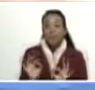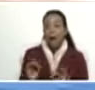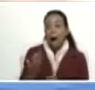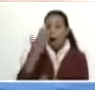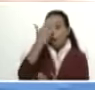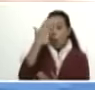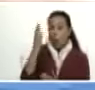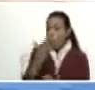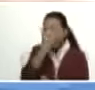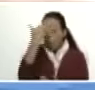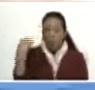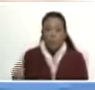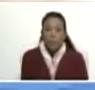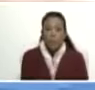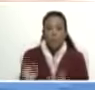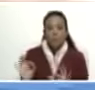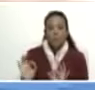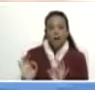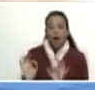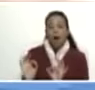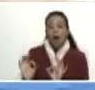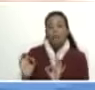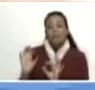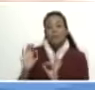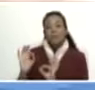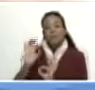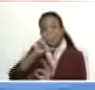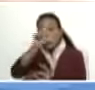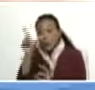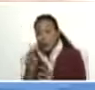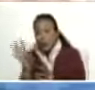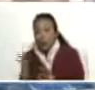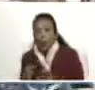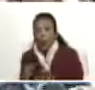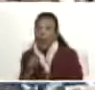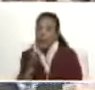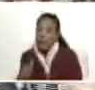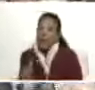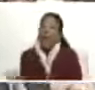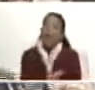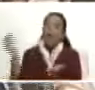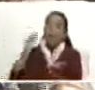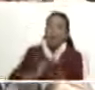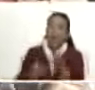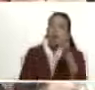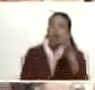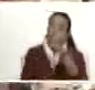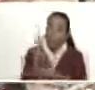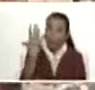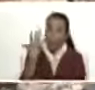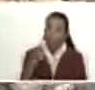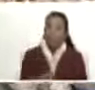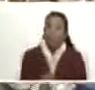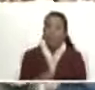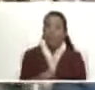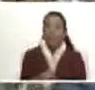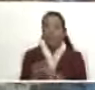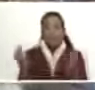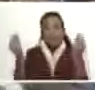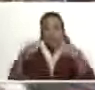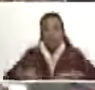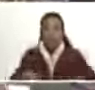a los derechos de soberanía que se desprenden de la reclamación surgida de la